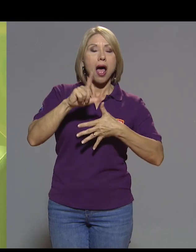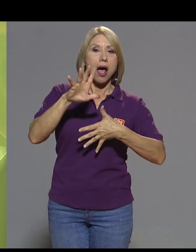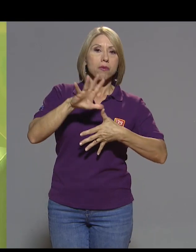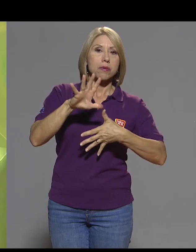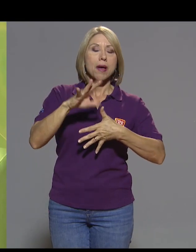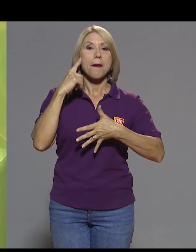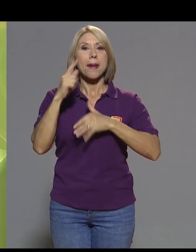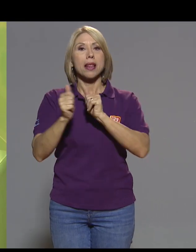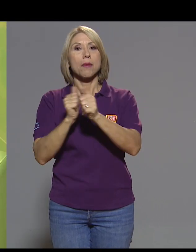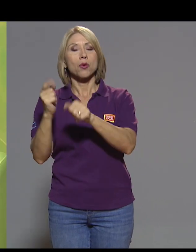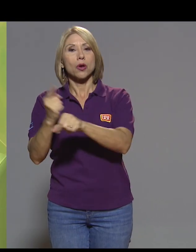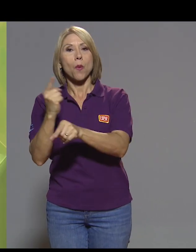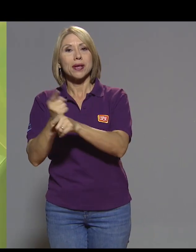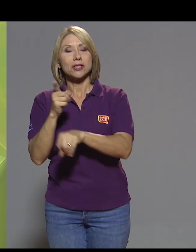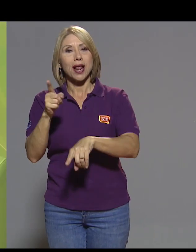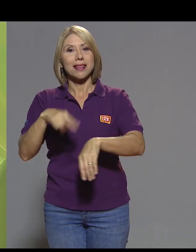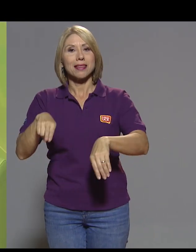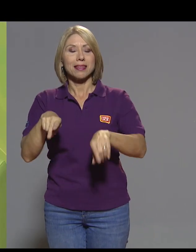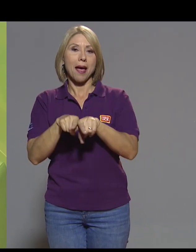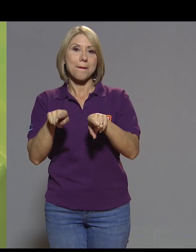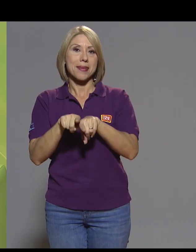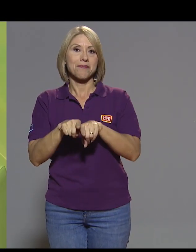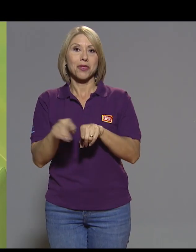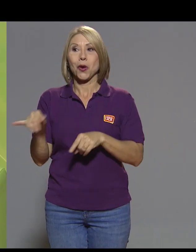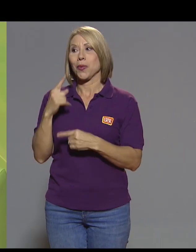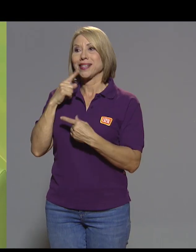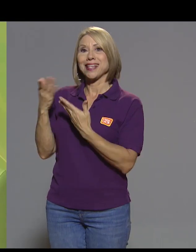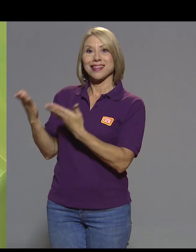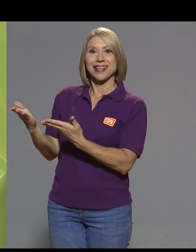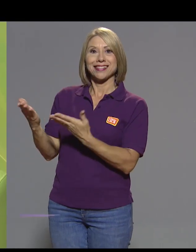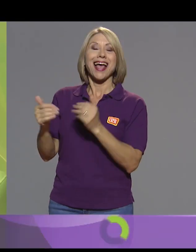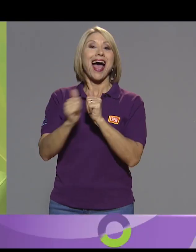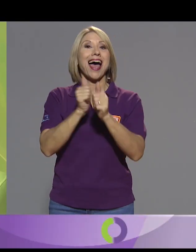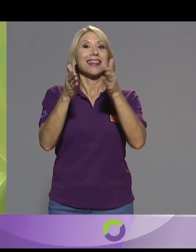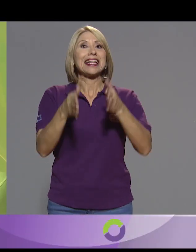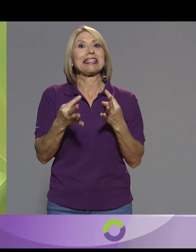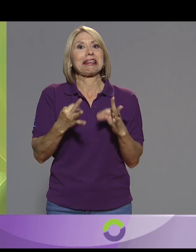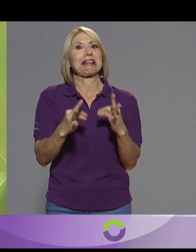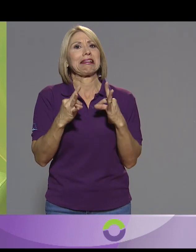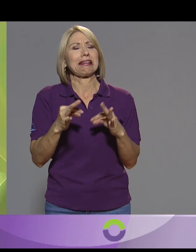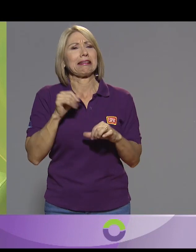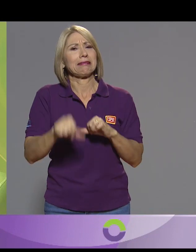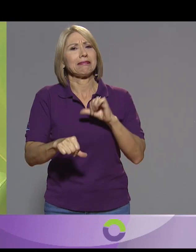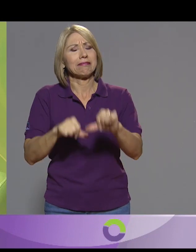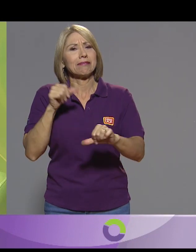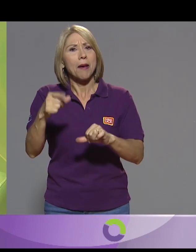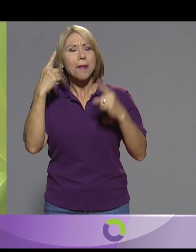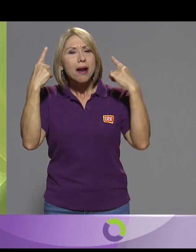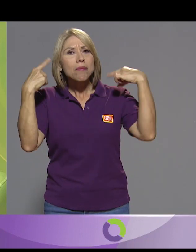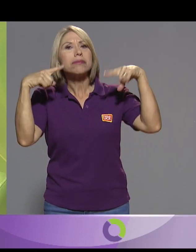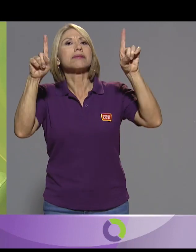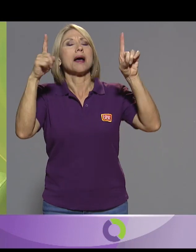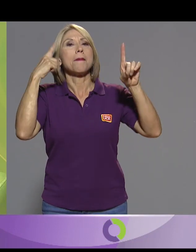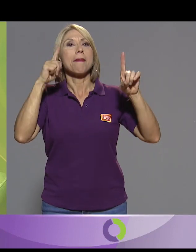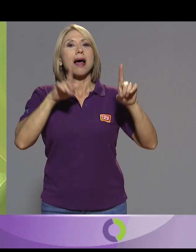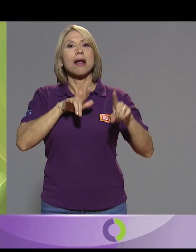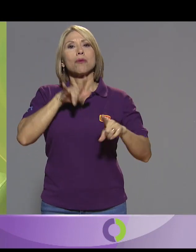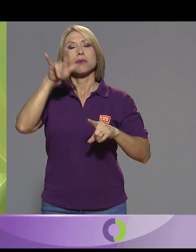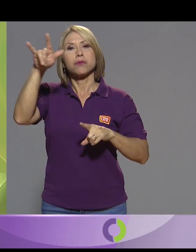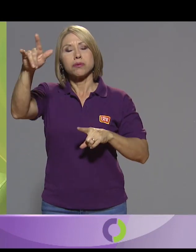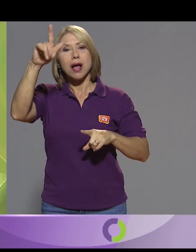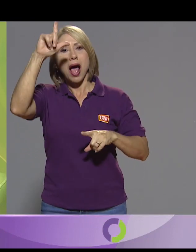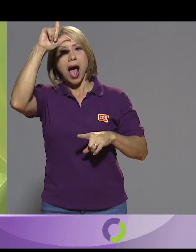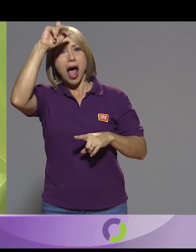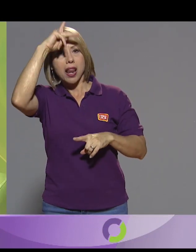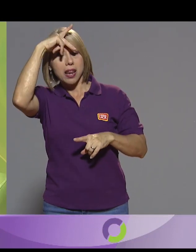también los atletas como decía andrés tratarán de hacer las marcas sólo el puntaje para clasificar a los huevos de lima y